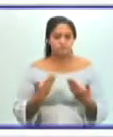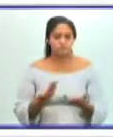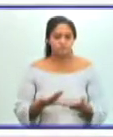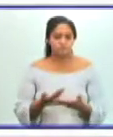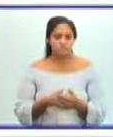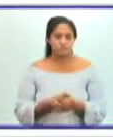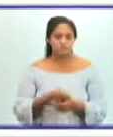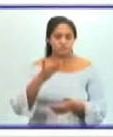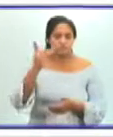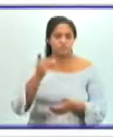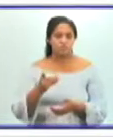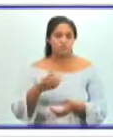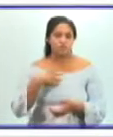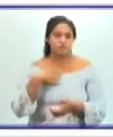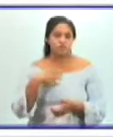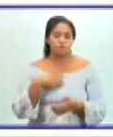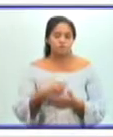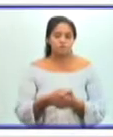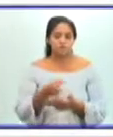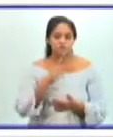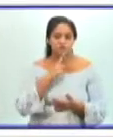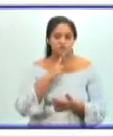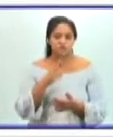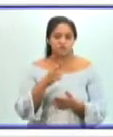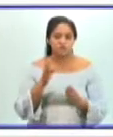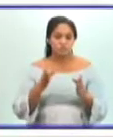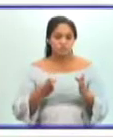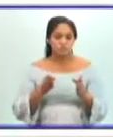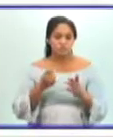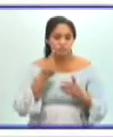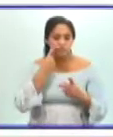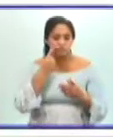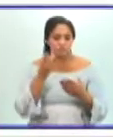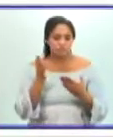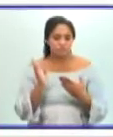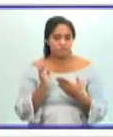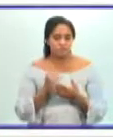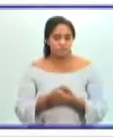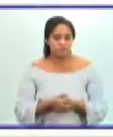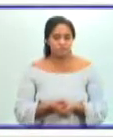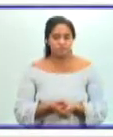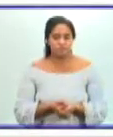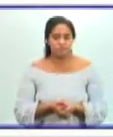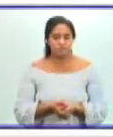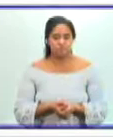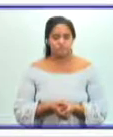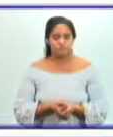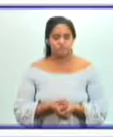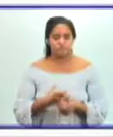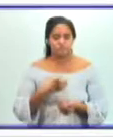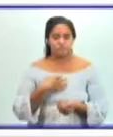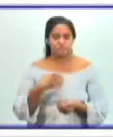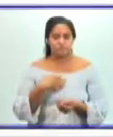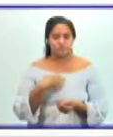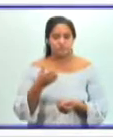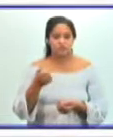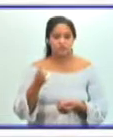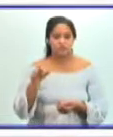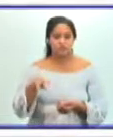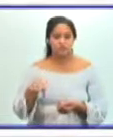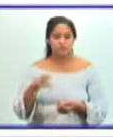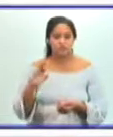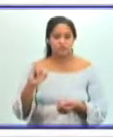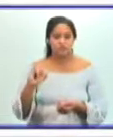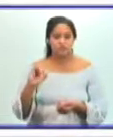datos tienes una razón entre el segmento AE y AD, y tienes que el segmento AG es 6 centímetros y que el